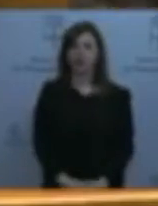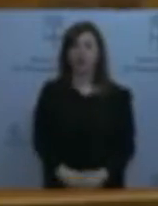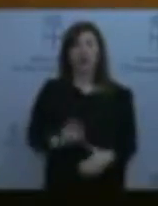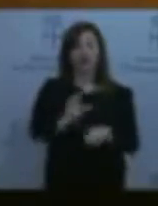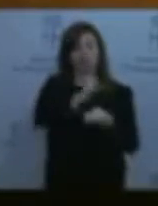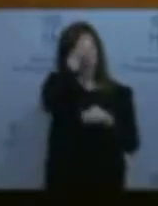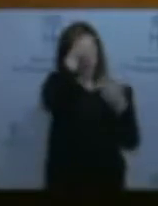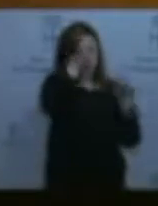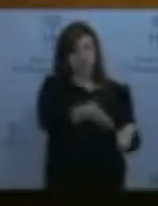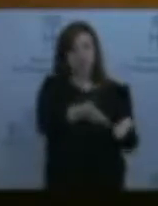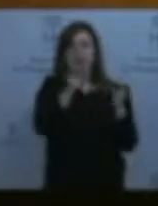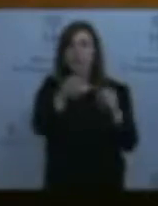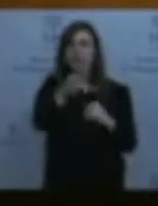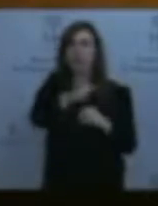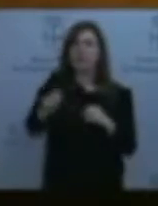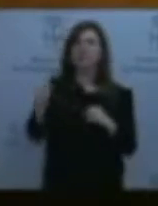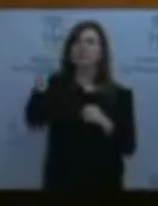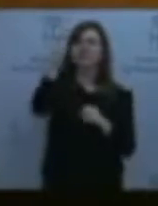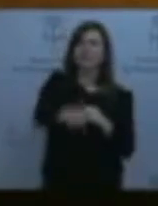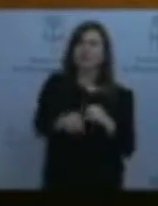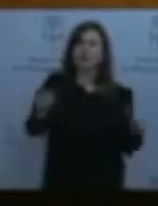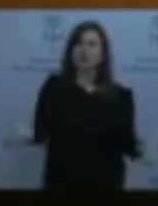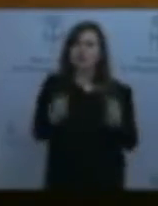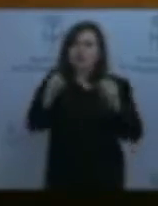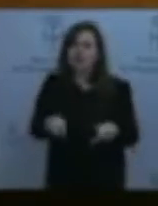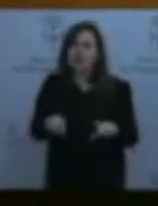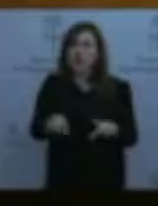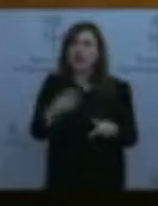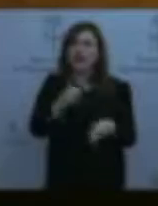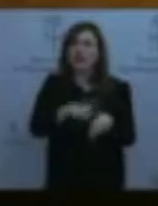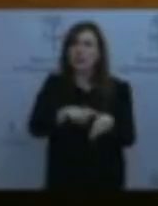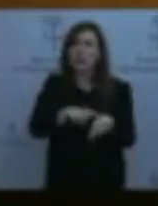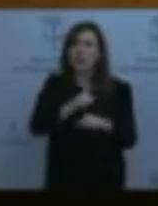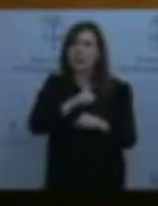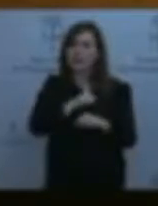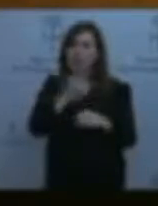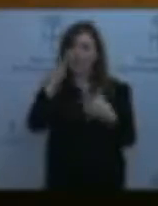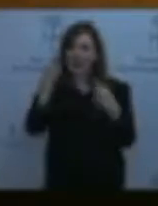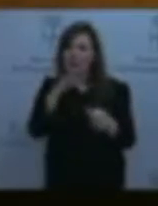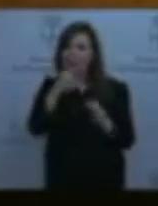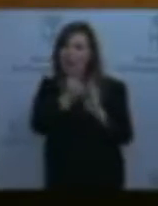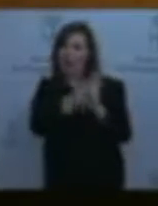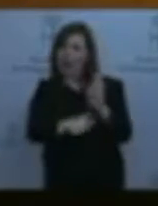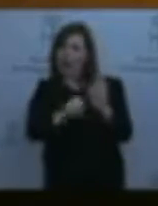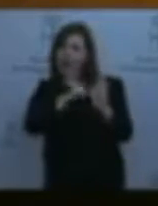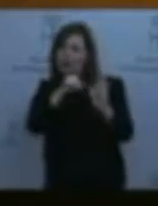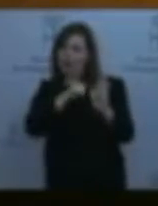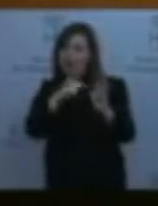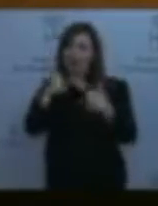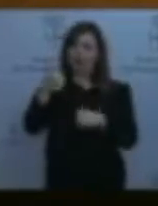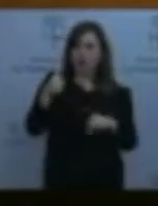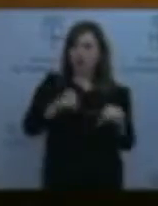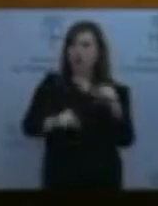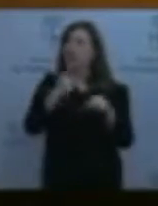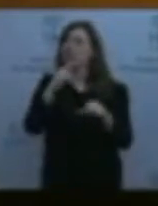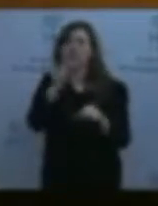¿Por qué tuvo durante meses sin publicar los tiempos de espera real para lista de espera quirúrgica y por qué siguen sin publicar los tiempos de